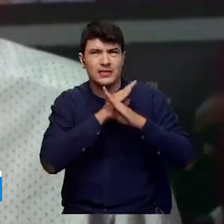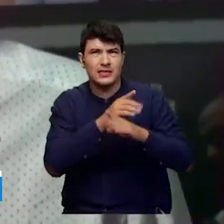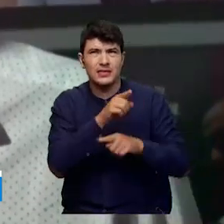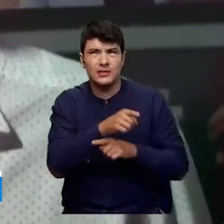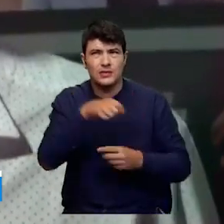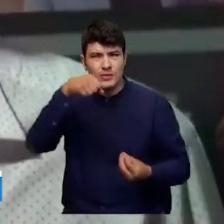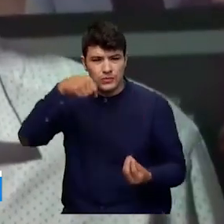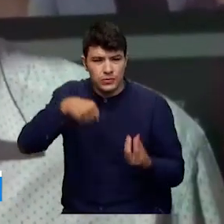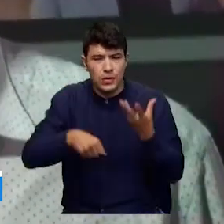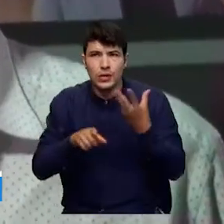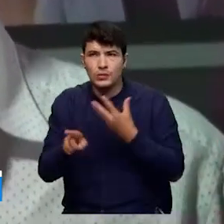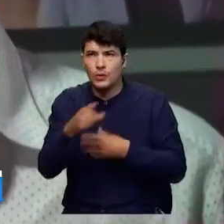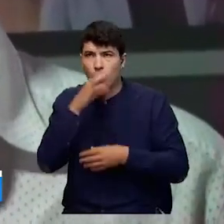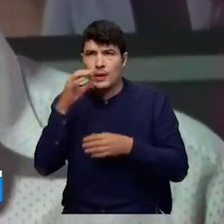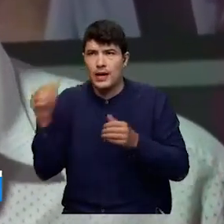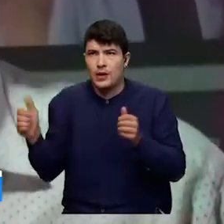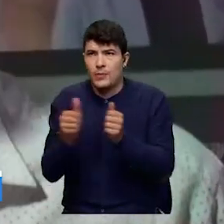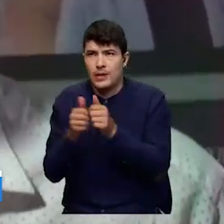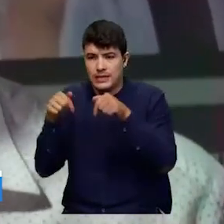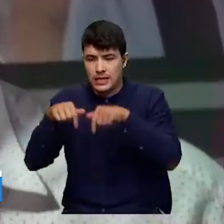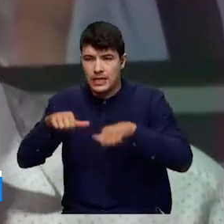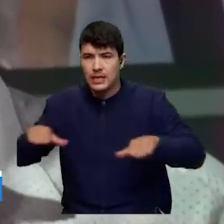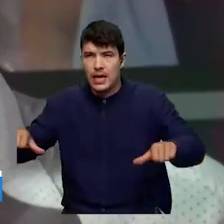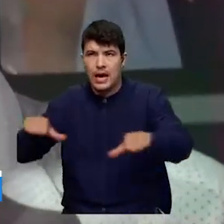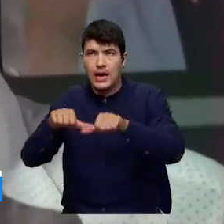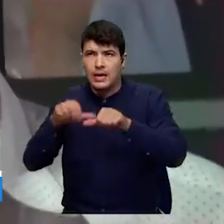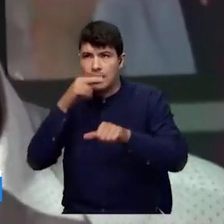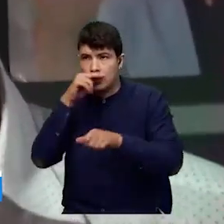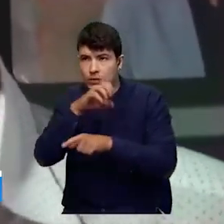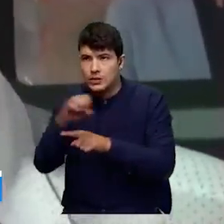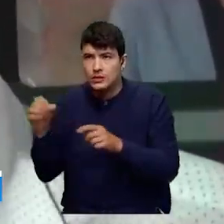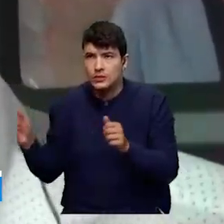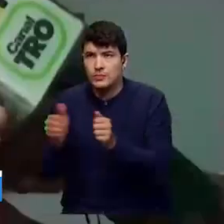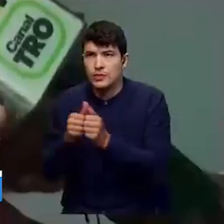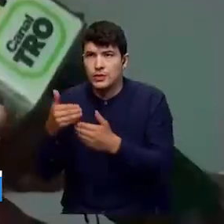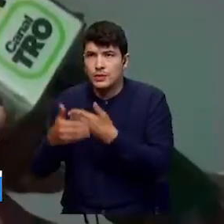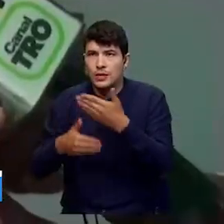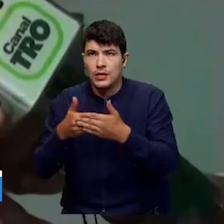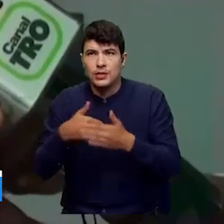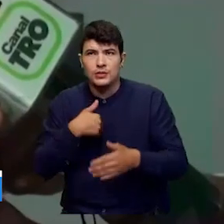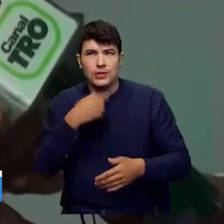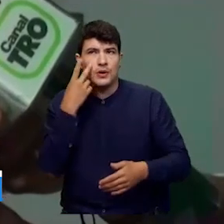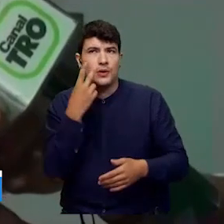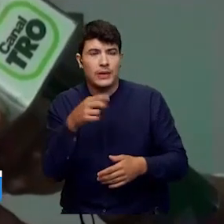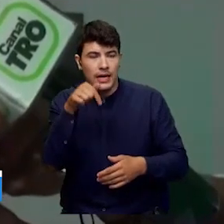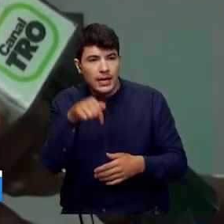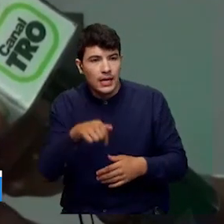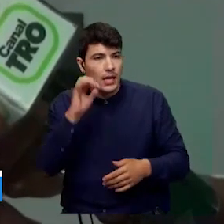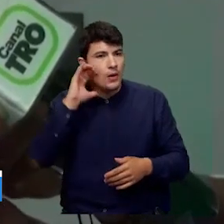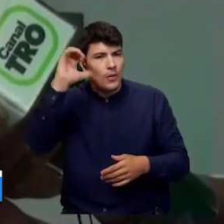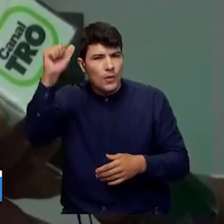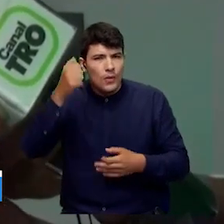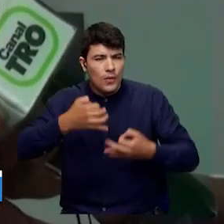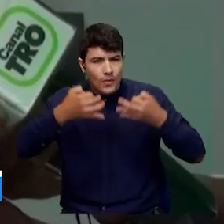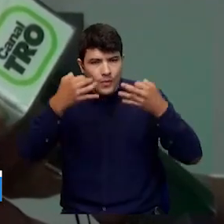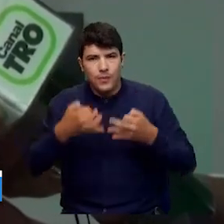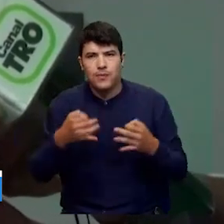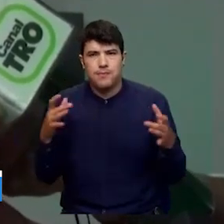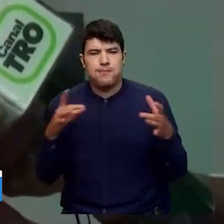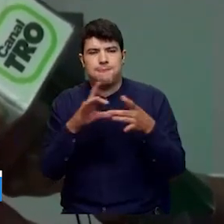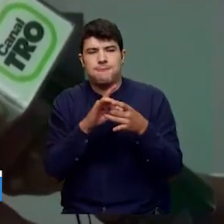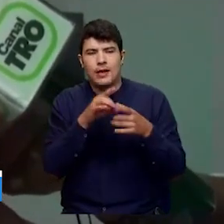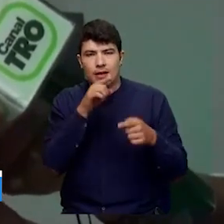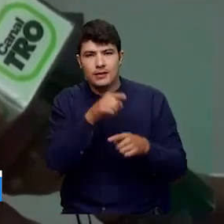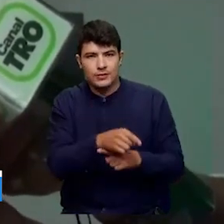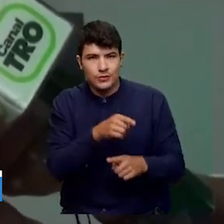fracking, acompañó este espacio donde los niños son protagonistas. Veo que aquí en Ocaña están absolutamente sintonizados con